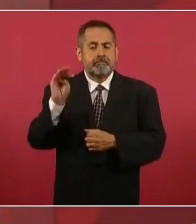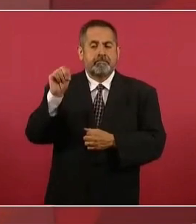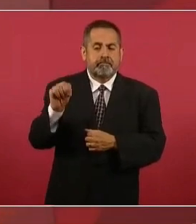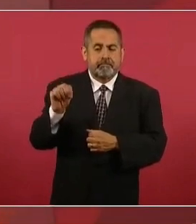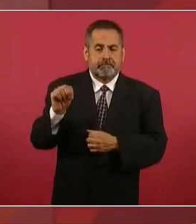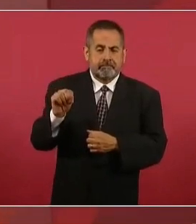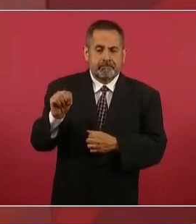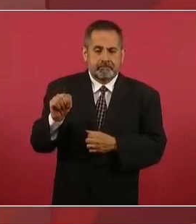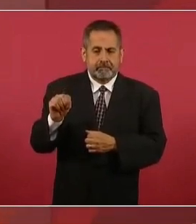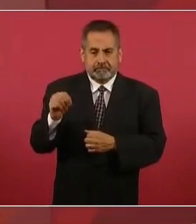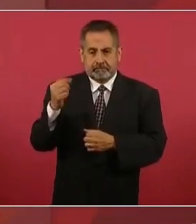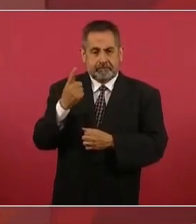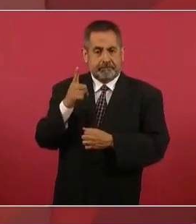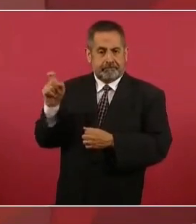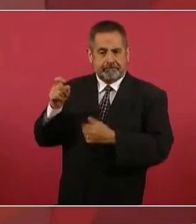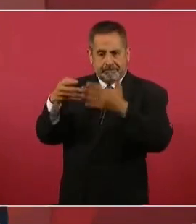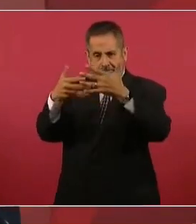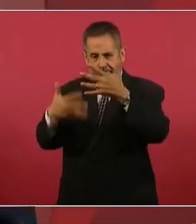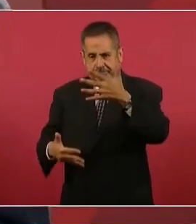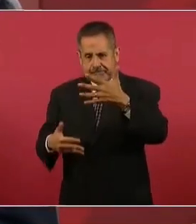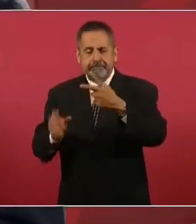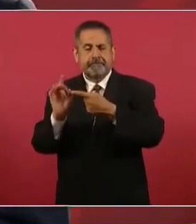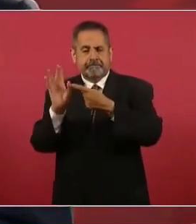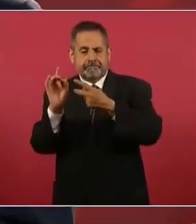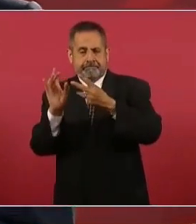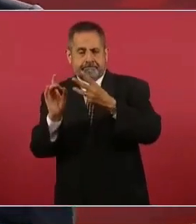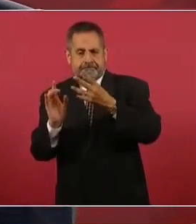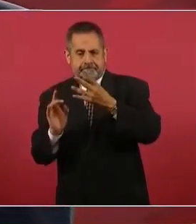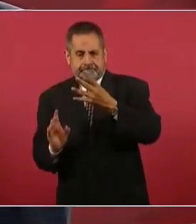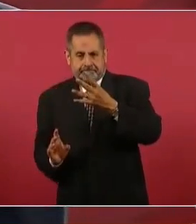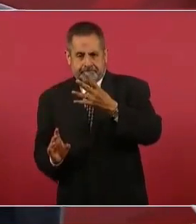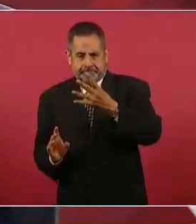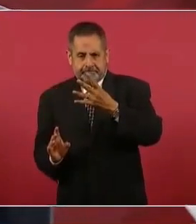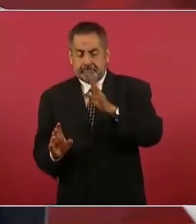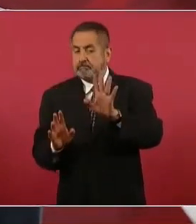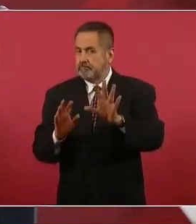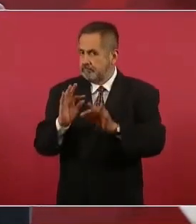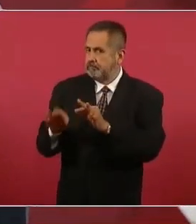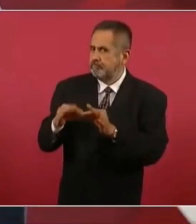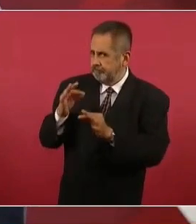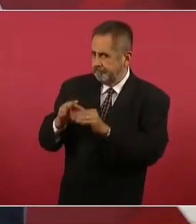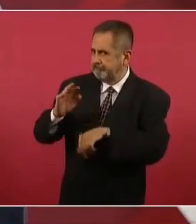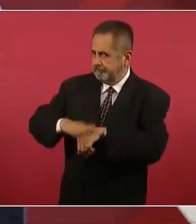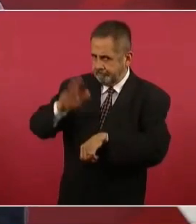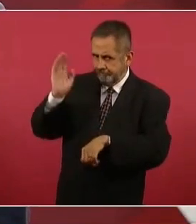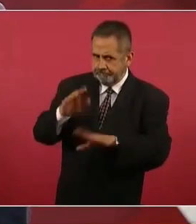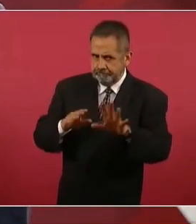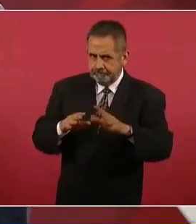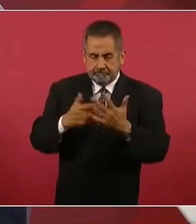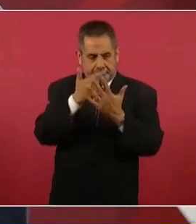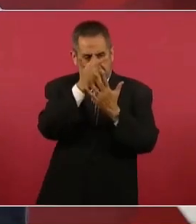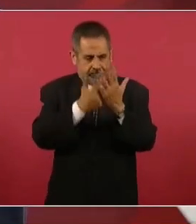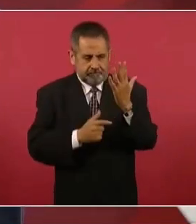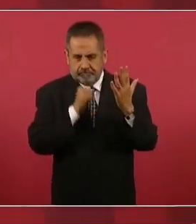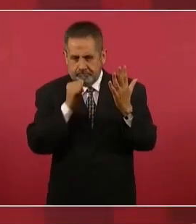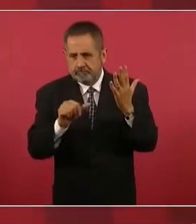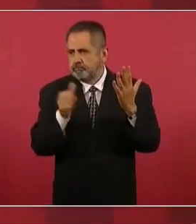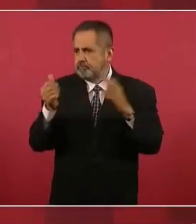99 de los 100. He cumplido muchos más que no estaban en los 100,